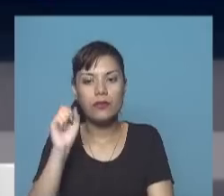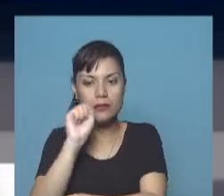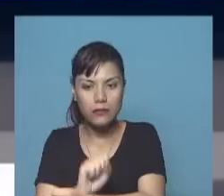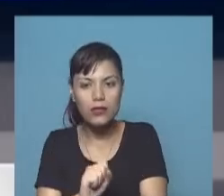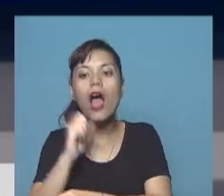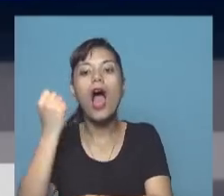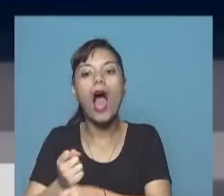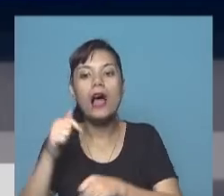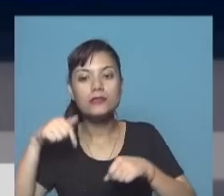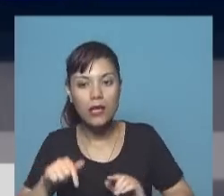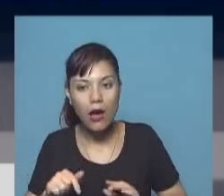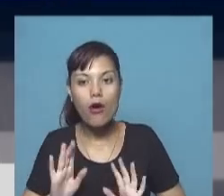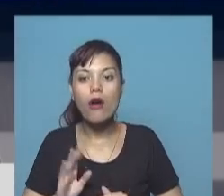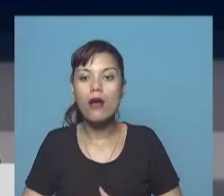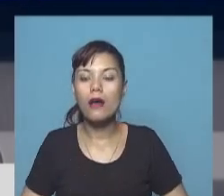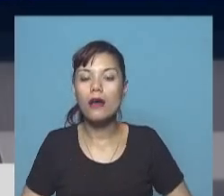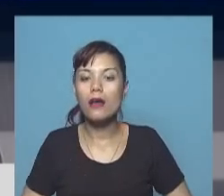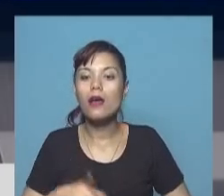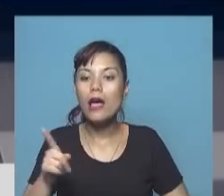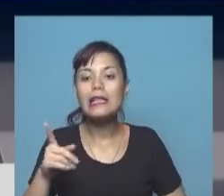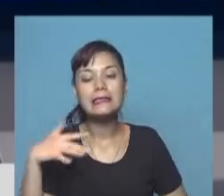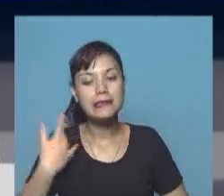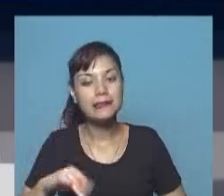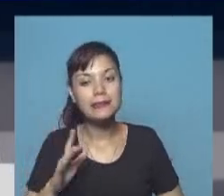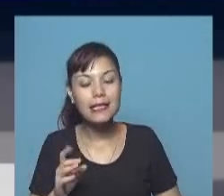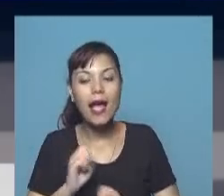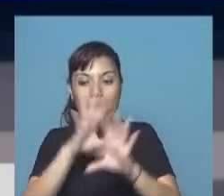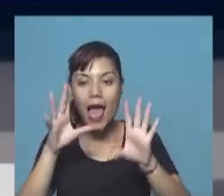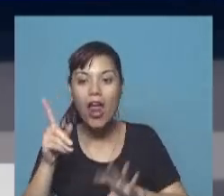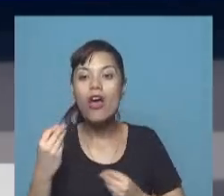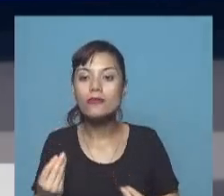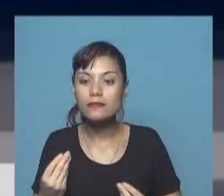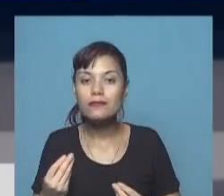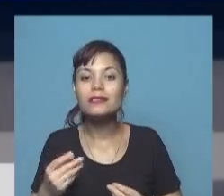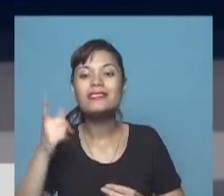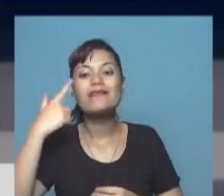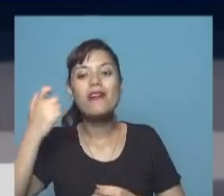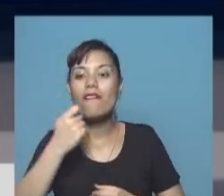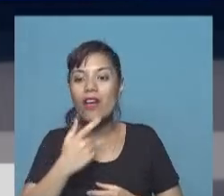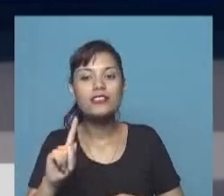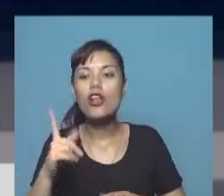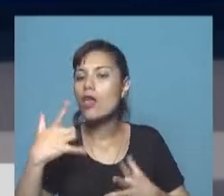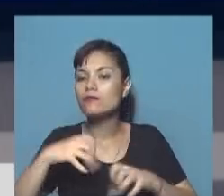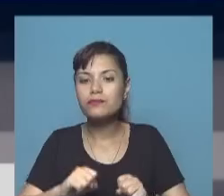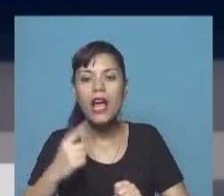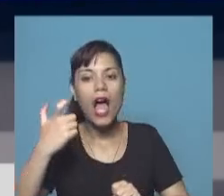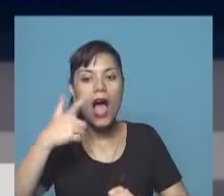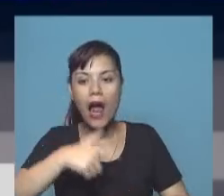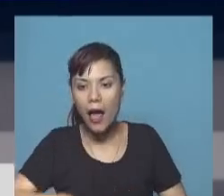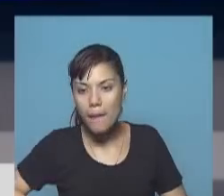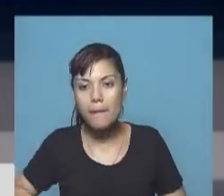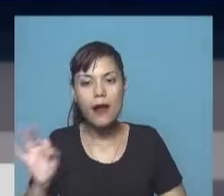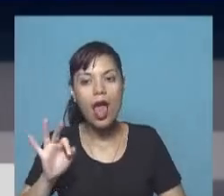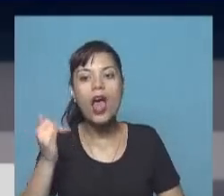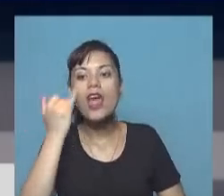por el momento. Está y bastante claro que se trató de un caso de gatillo fácil porque no han encontrado un arma, no han